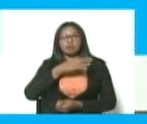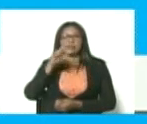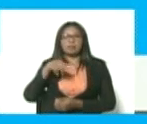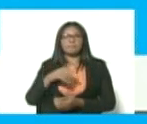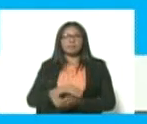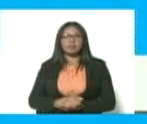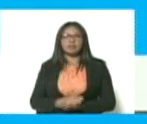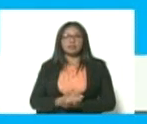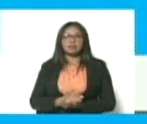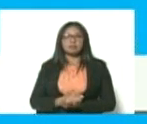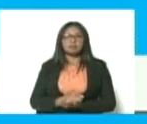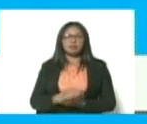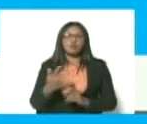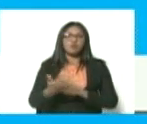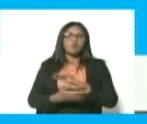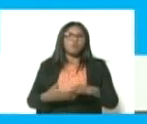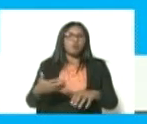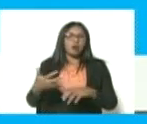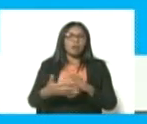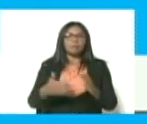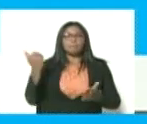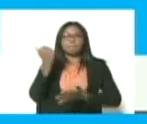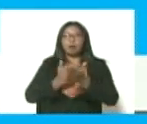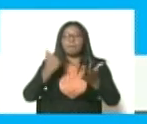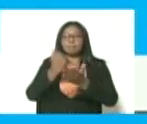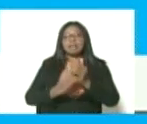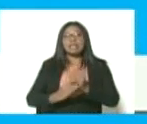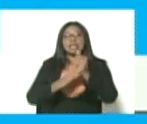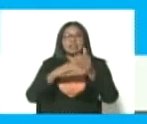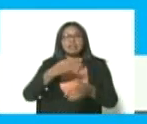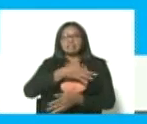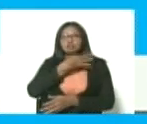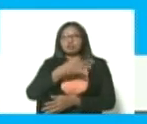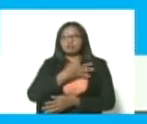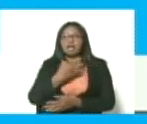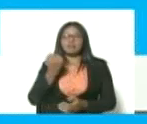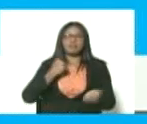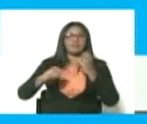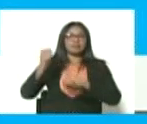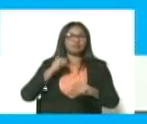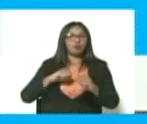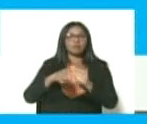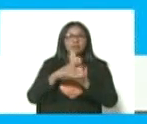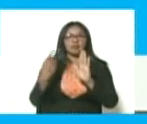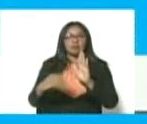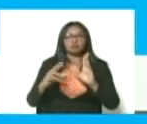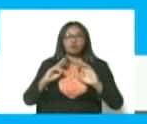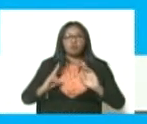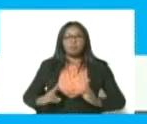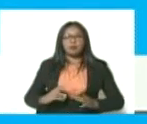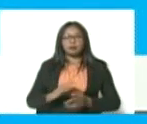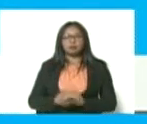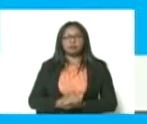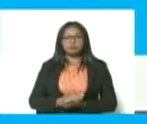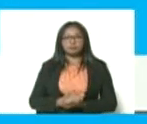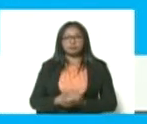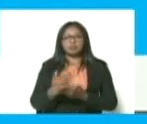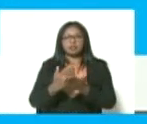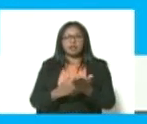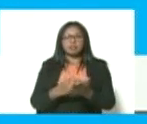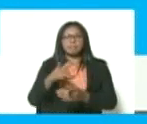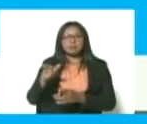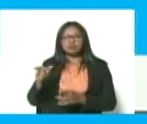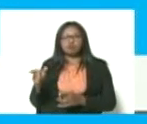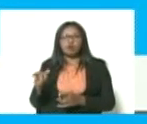las matanzas y el asesinato de líderes sociales, de defensores de derechos humanos, de excombatientes de la